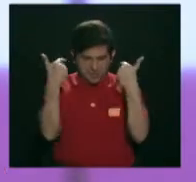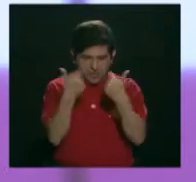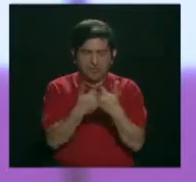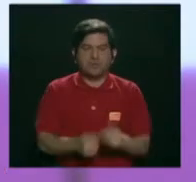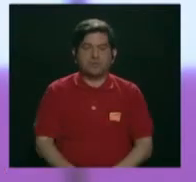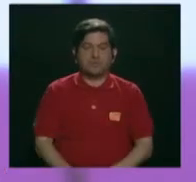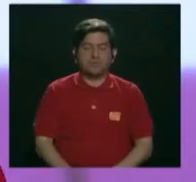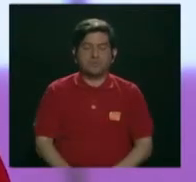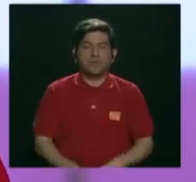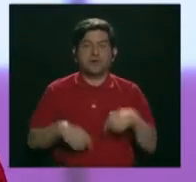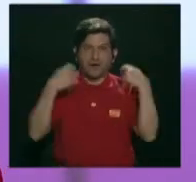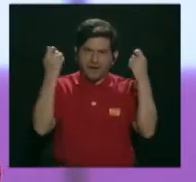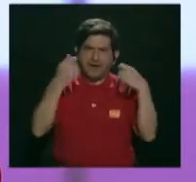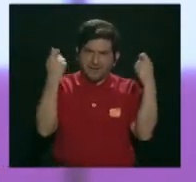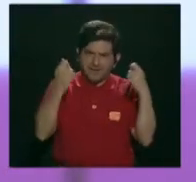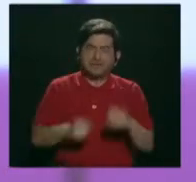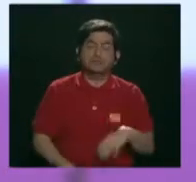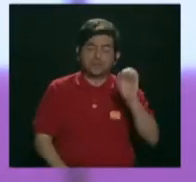parte